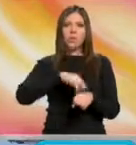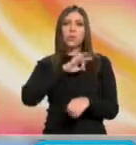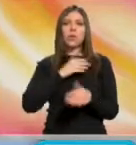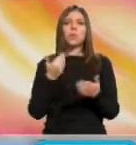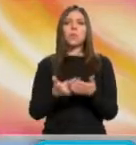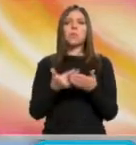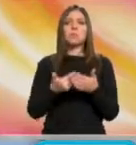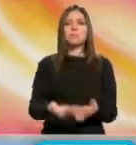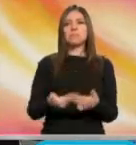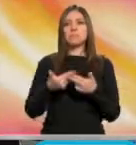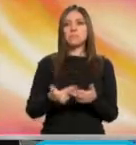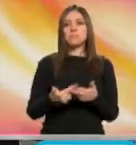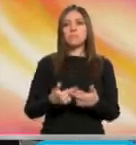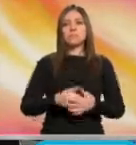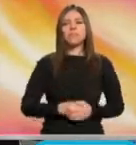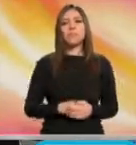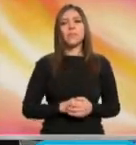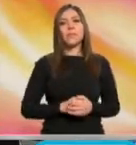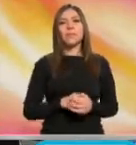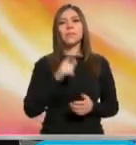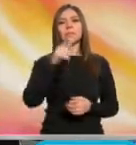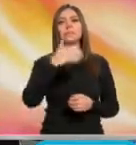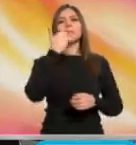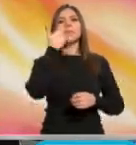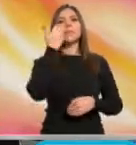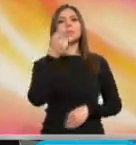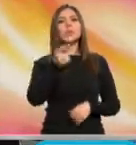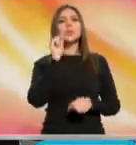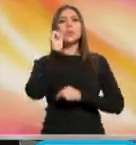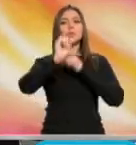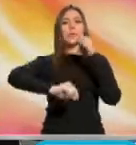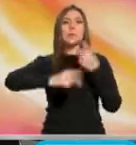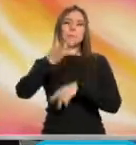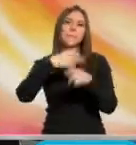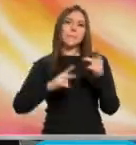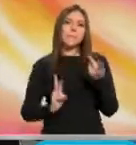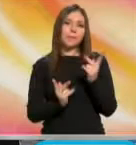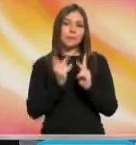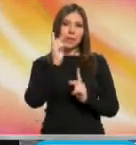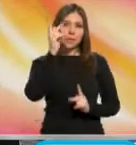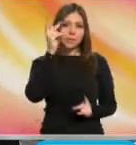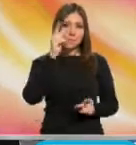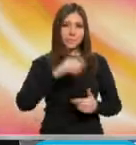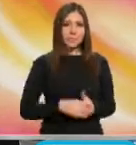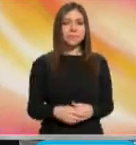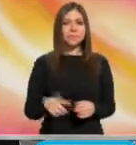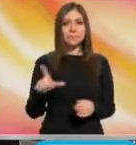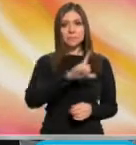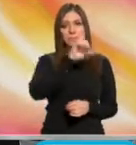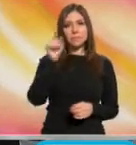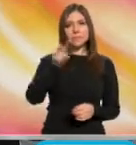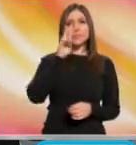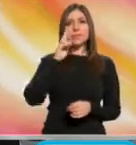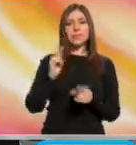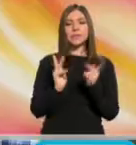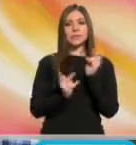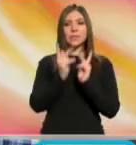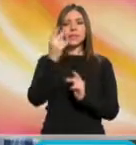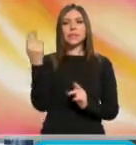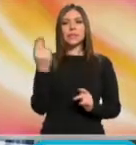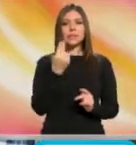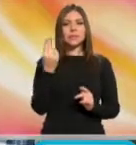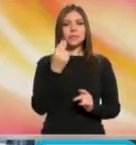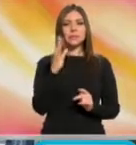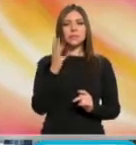suficiente. La idea es que esto empiece a germinar y vamos, ya lo vamos a ver, pero las plantitas van a tener que